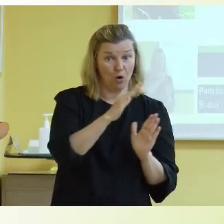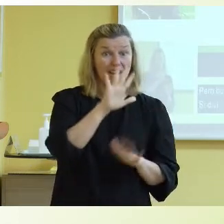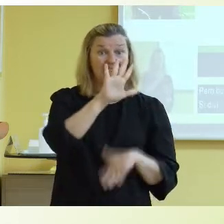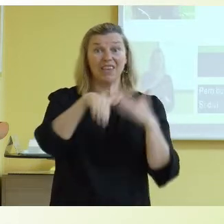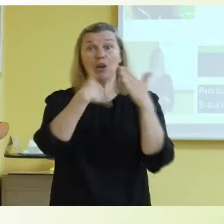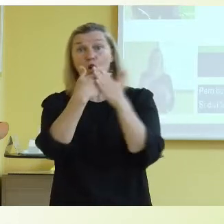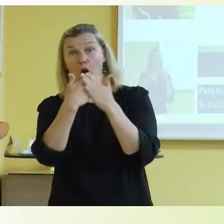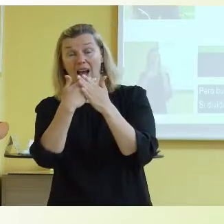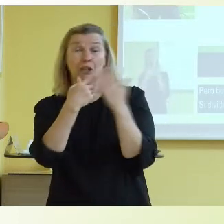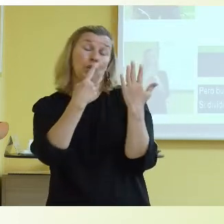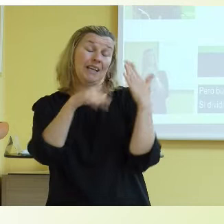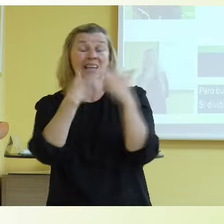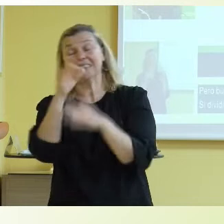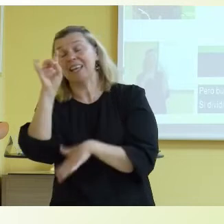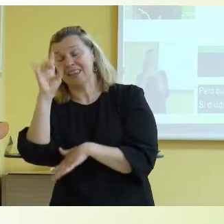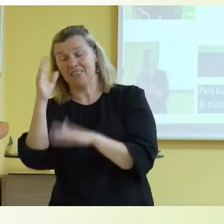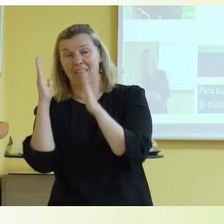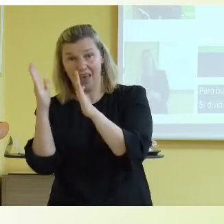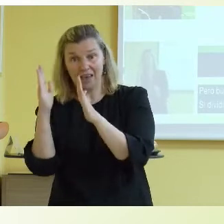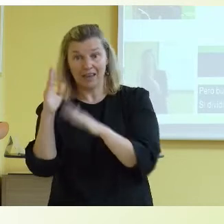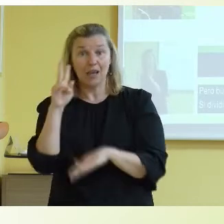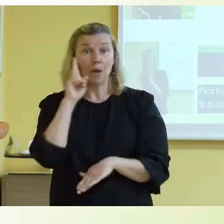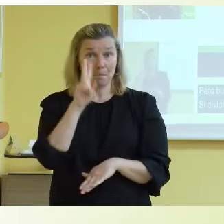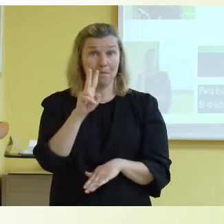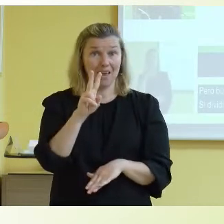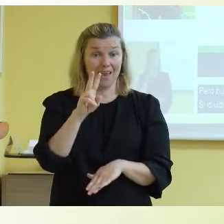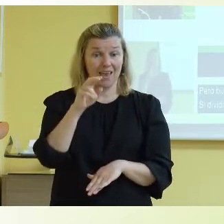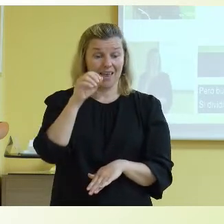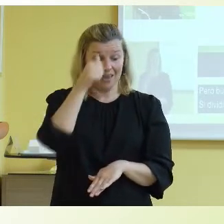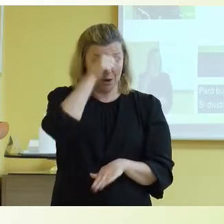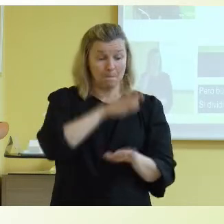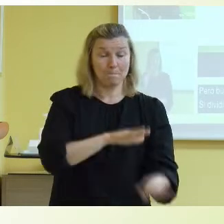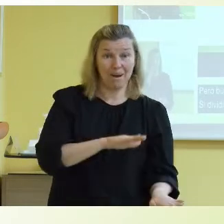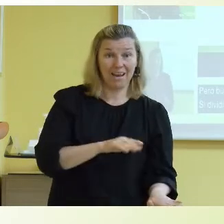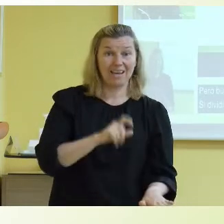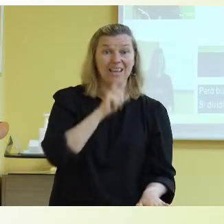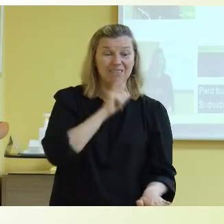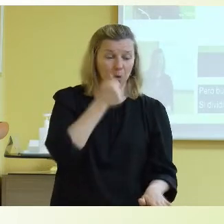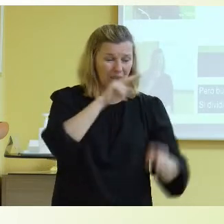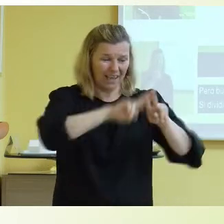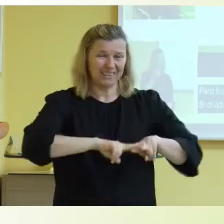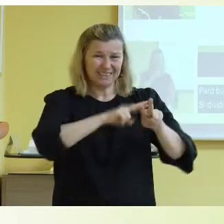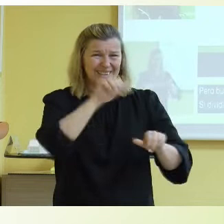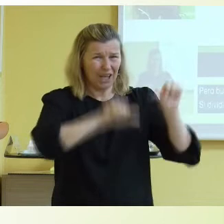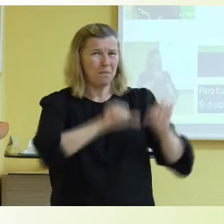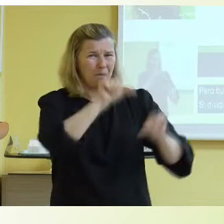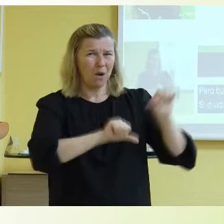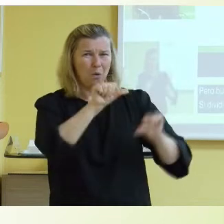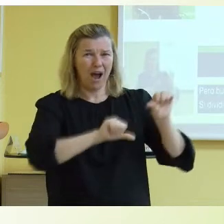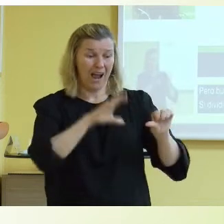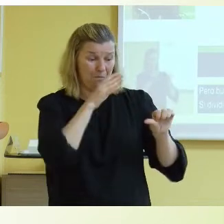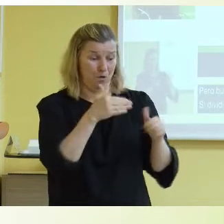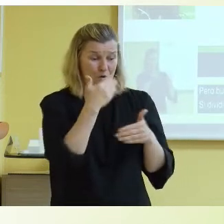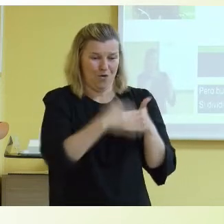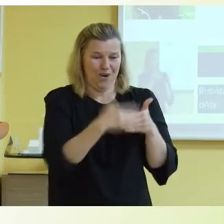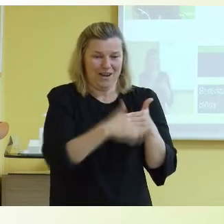6 hasta los 15, veríamos que, claro, los niños más pequeños tenemos más dificultades para evaluar ciertas cosas porque tienen unas propias limitaciones